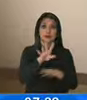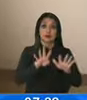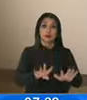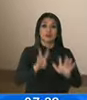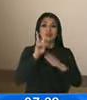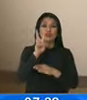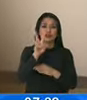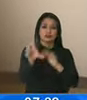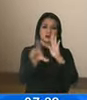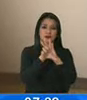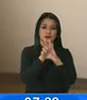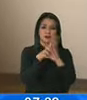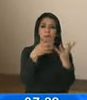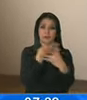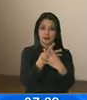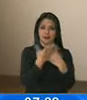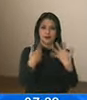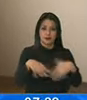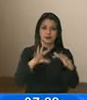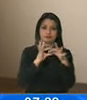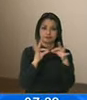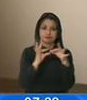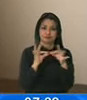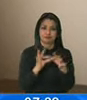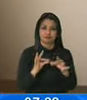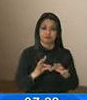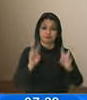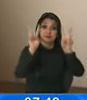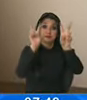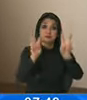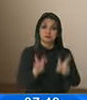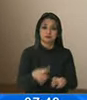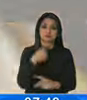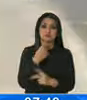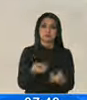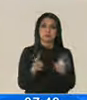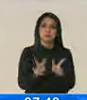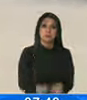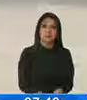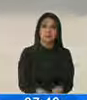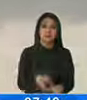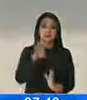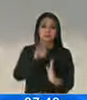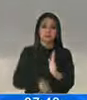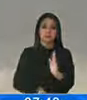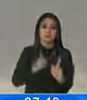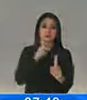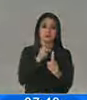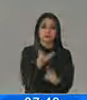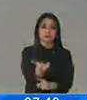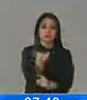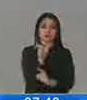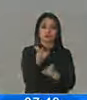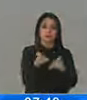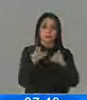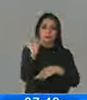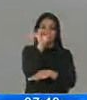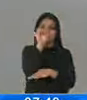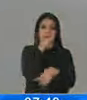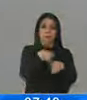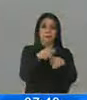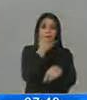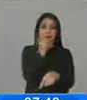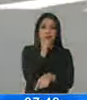392 del Código Orgánico Integral Penal, donde además también se establece la reducción de puntos de acuerdo a la